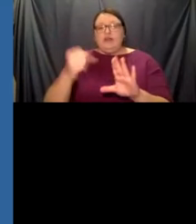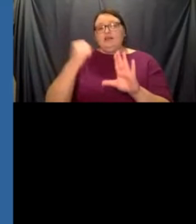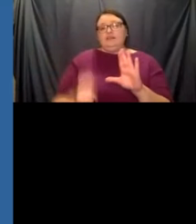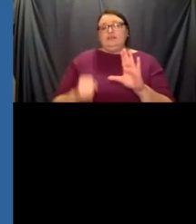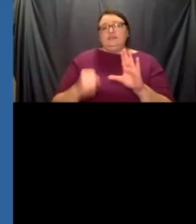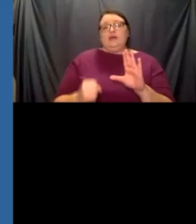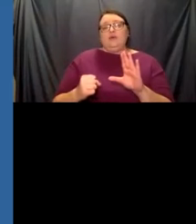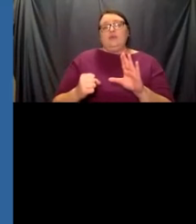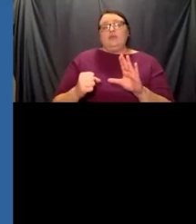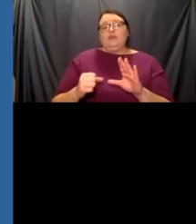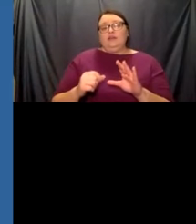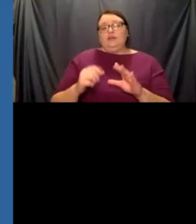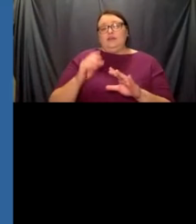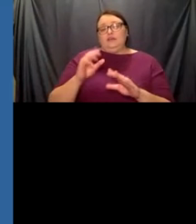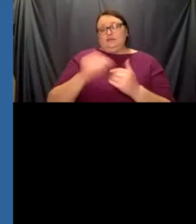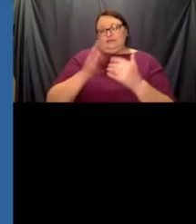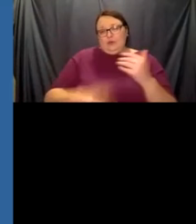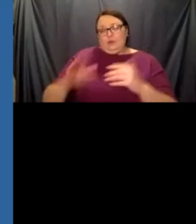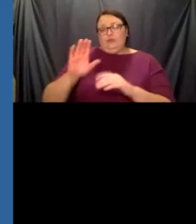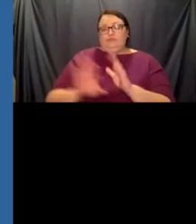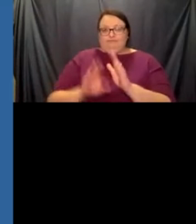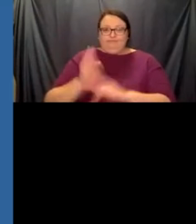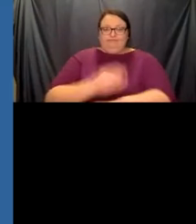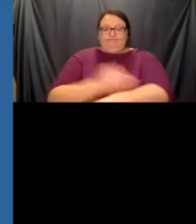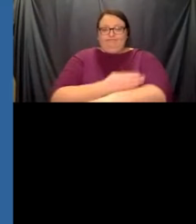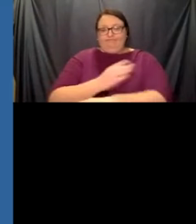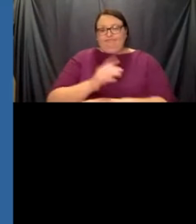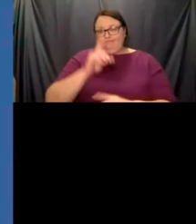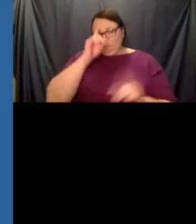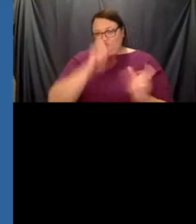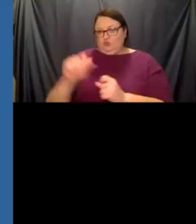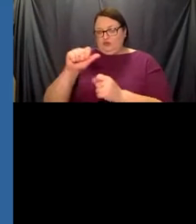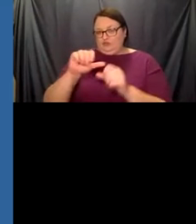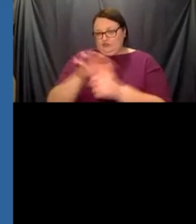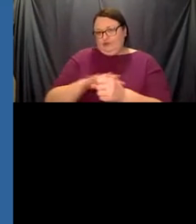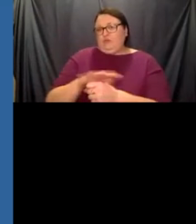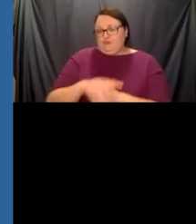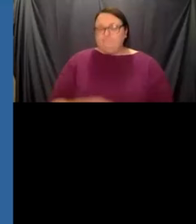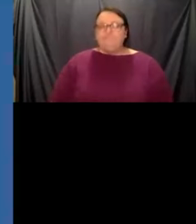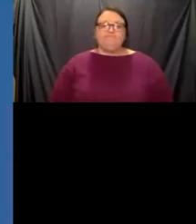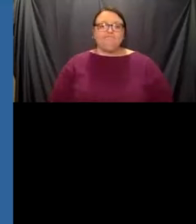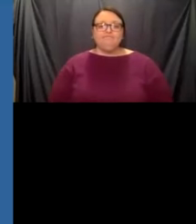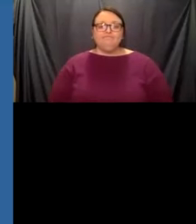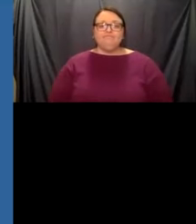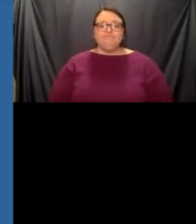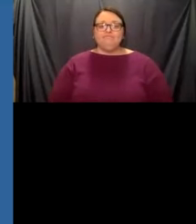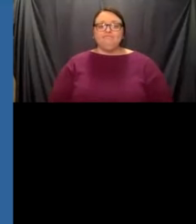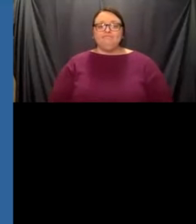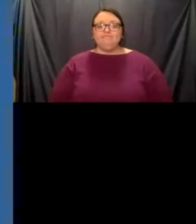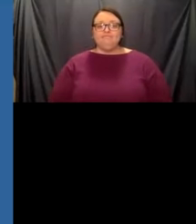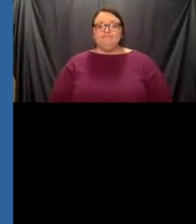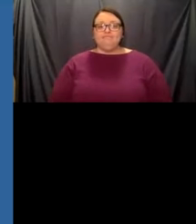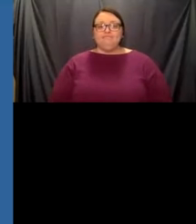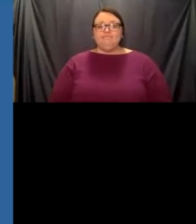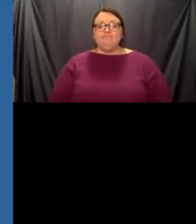área que usamos para definir los límites del programa. Estos incluyen programas para toda la ciudad. Área de consorcio